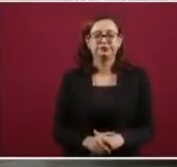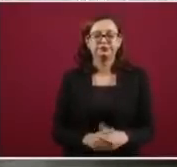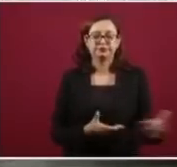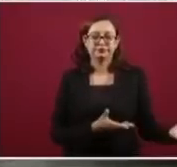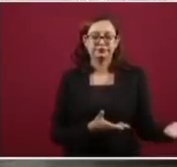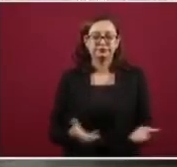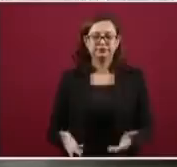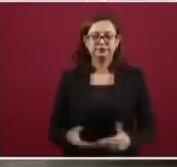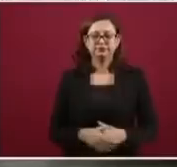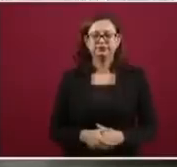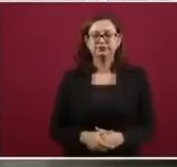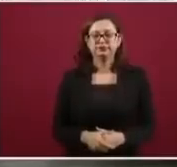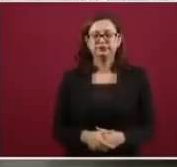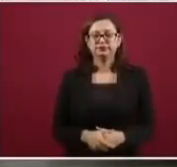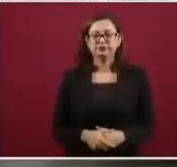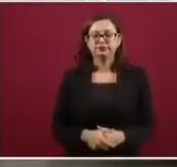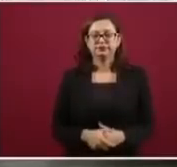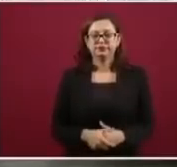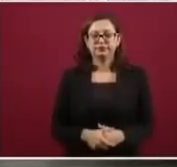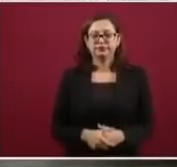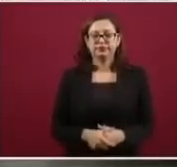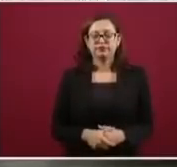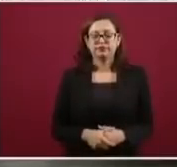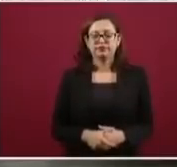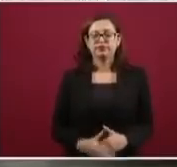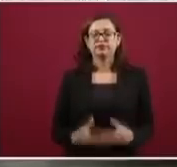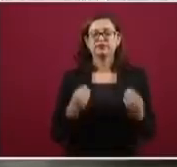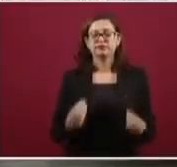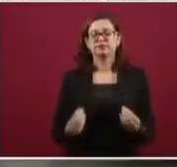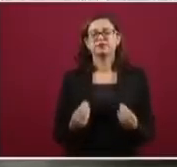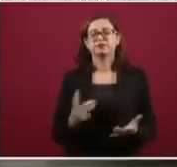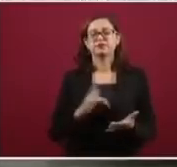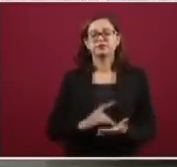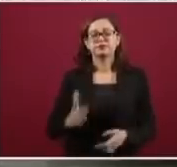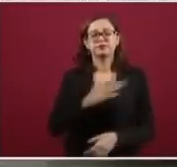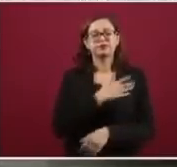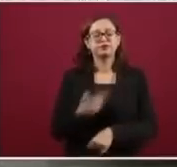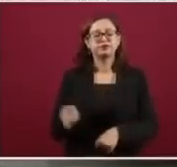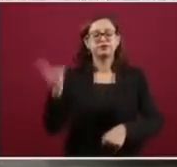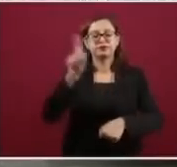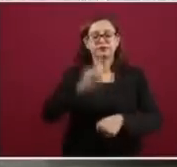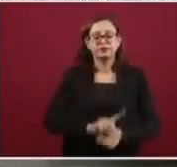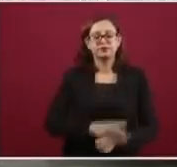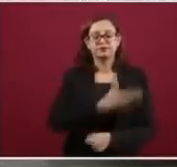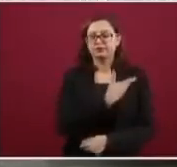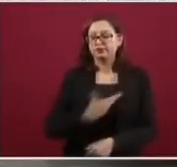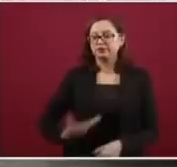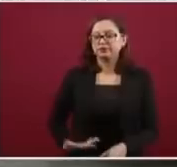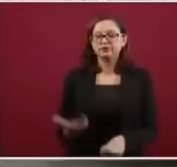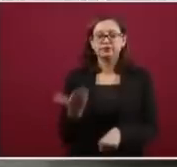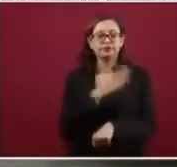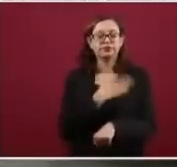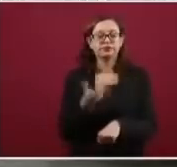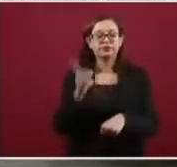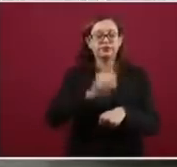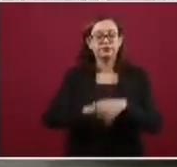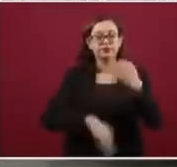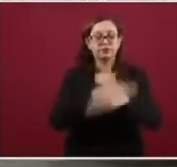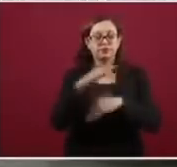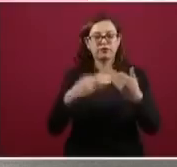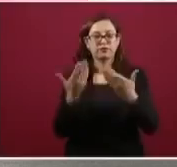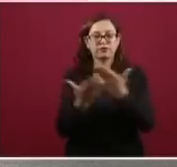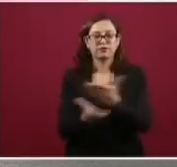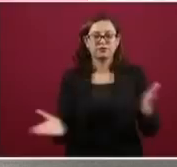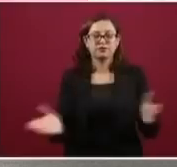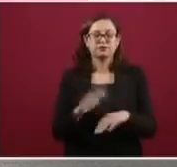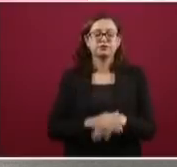caso muchas gracias buenos días señor presidente buenos días a todas ya todos quienes quieren los